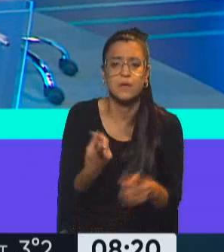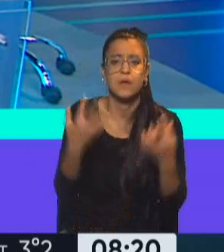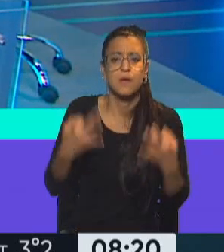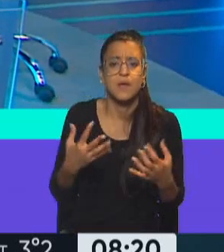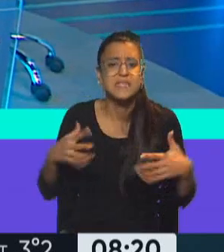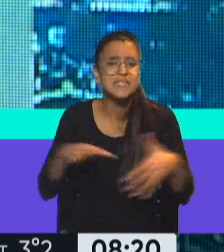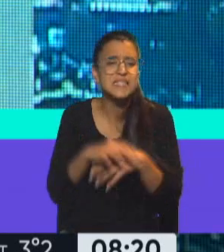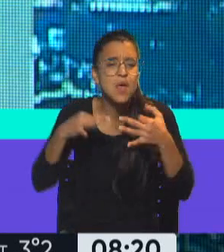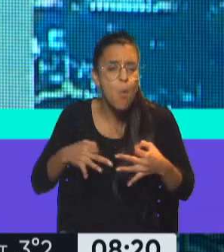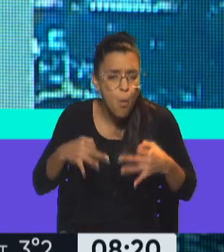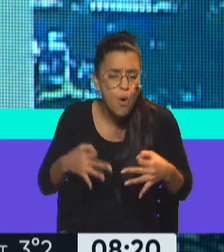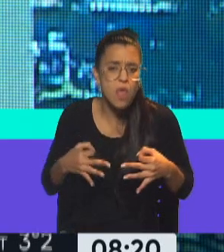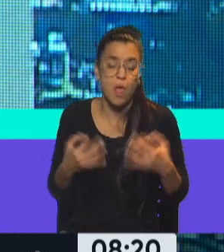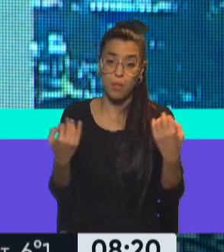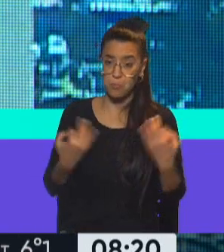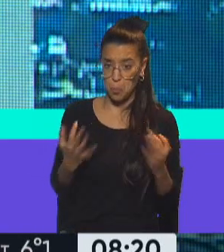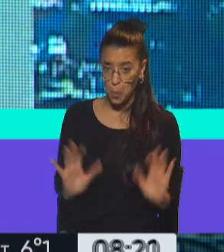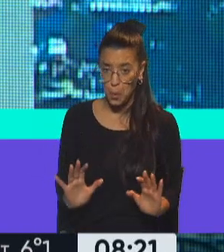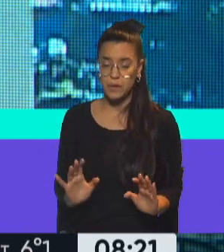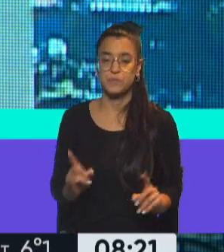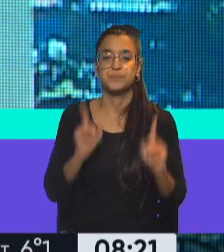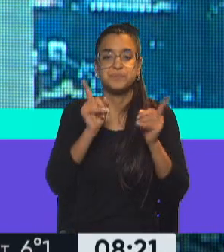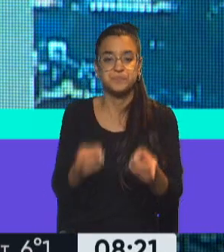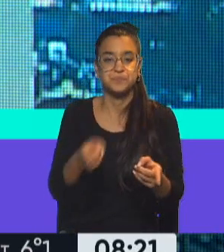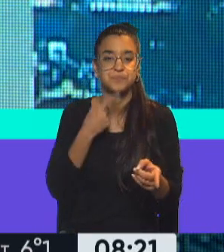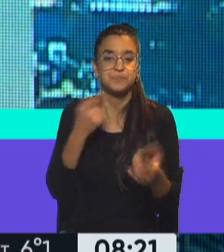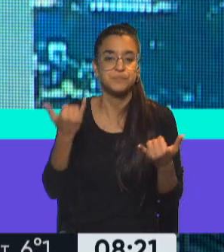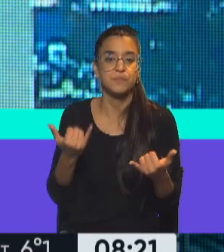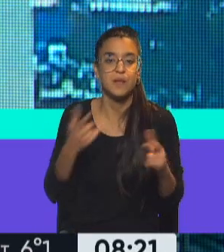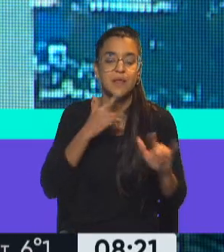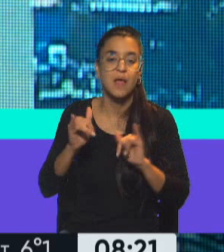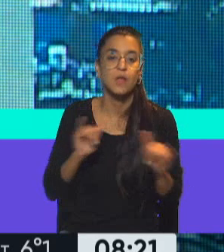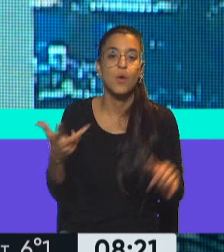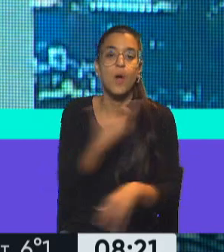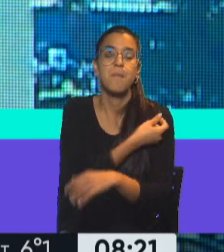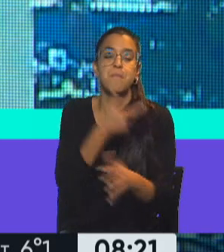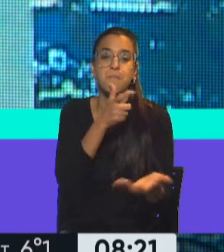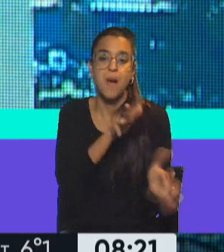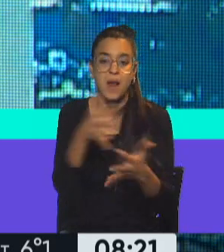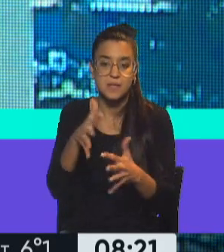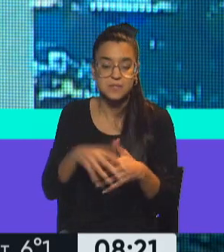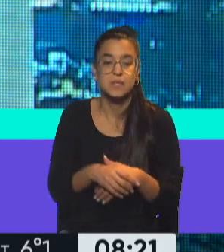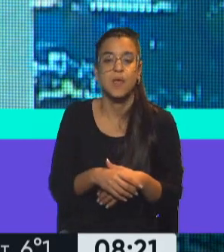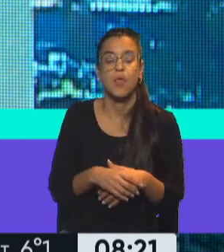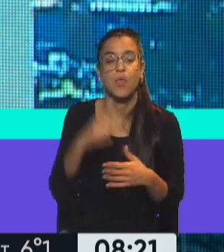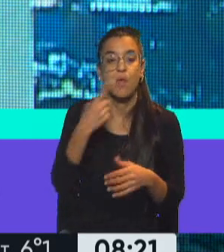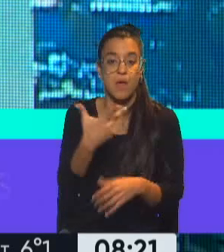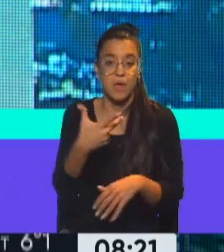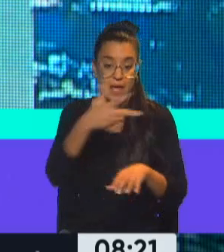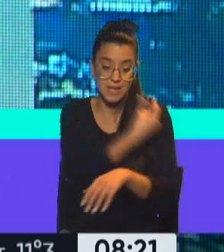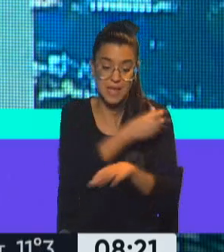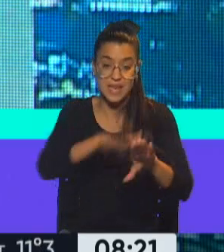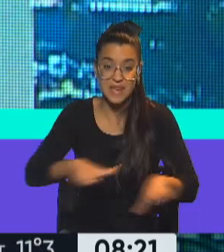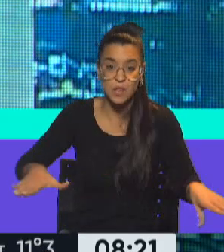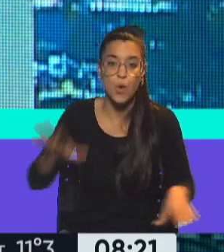perfil de seguridad bastante bueno y además tenemos datos de vacunas similares aplicadas en niños que son